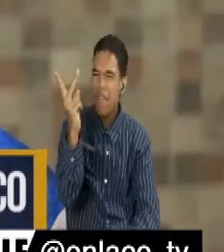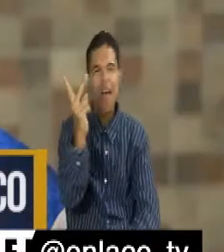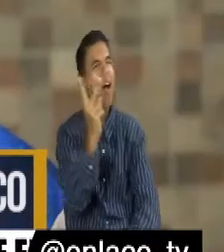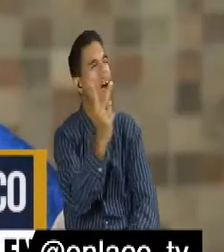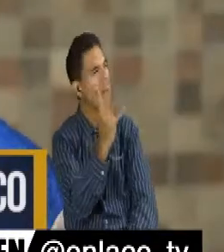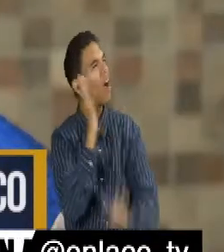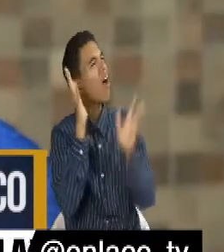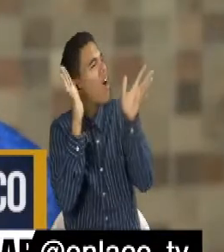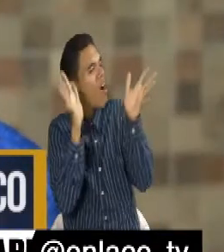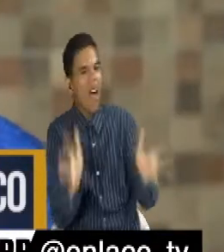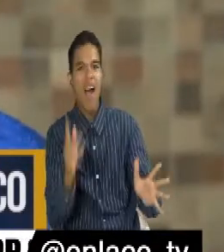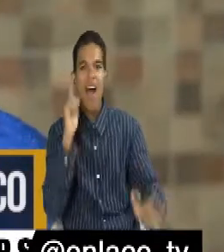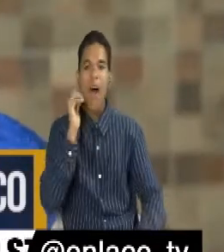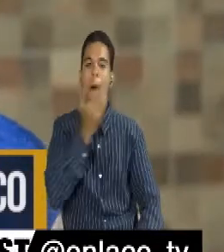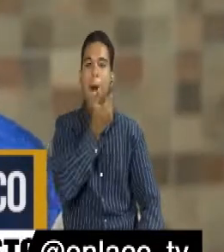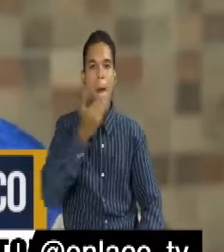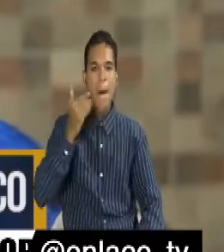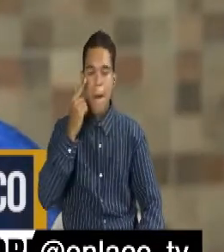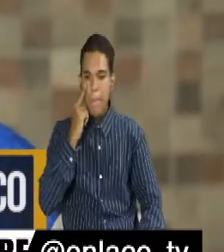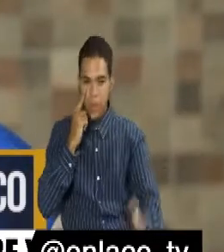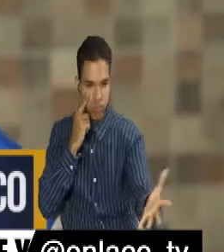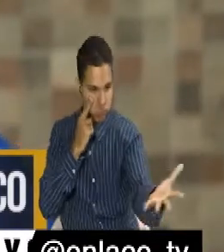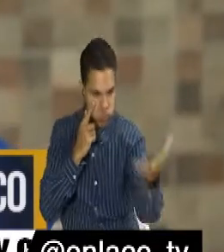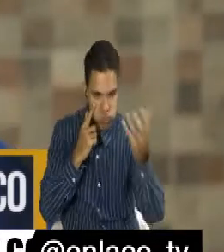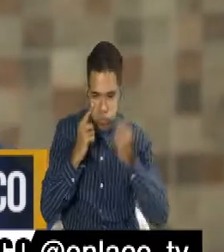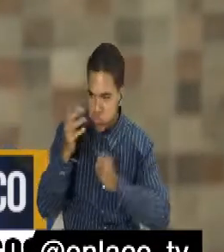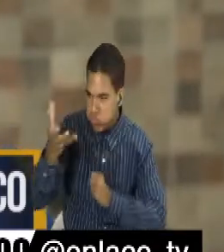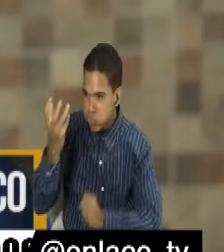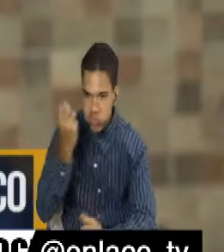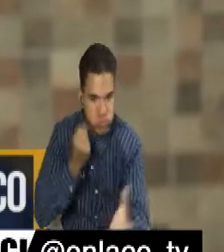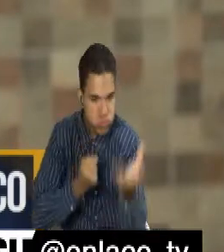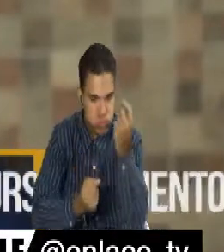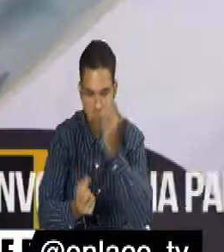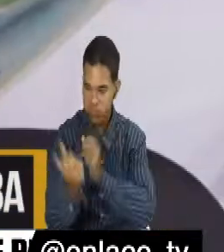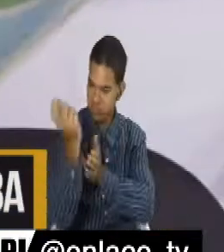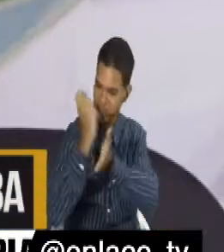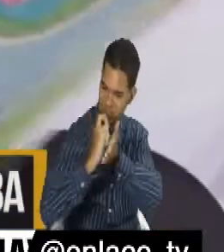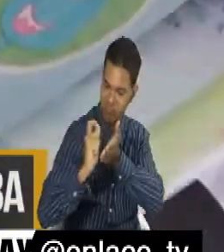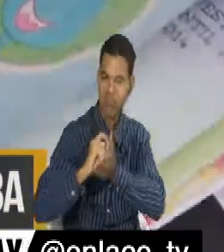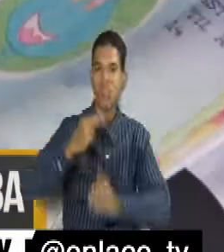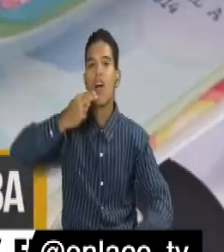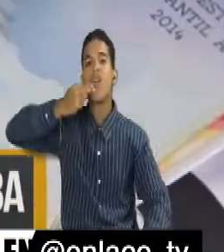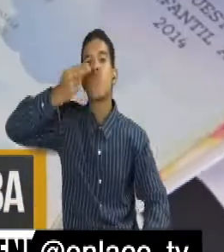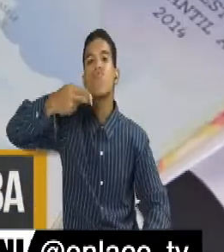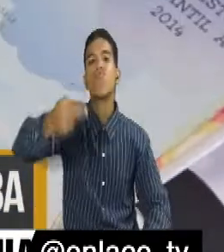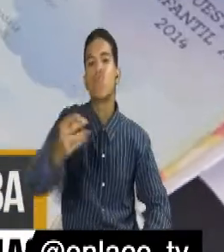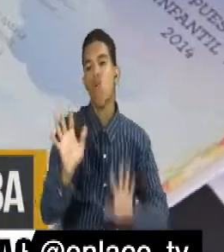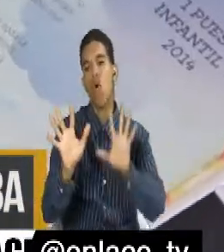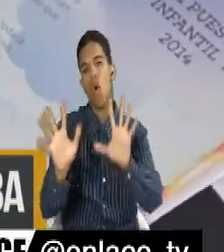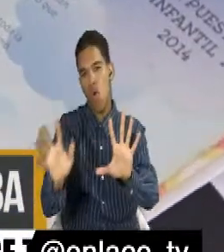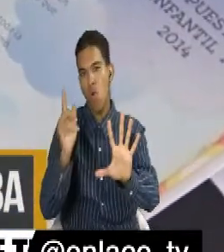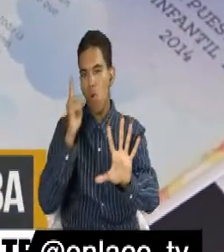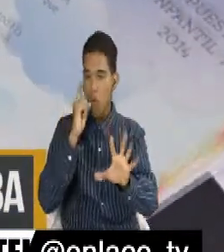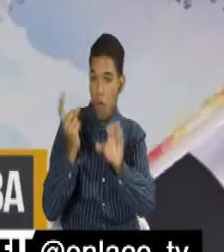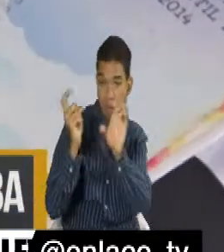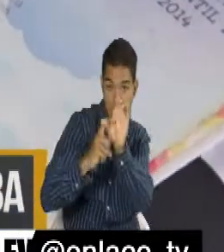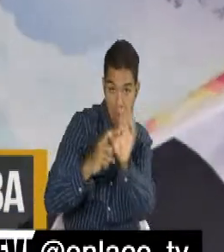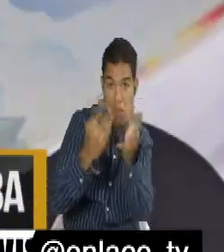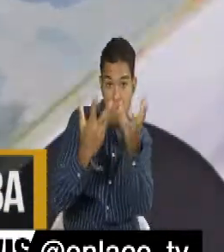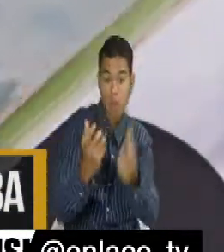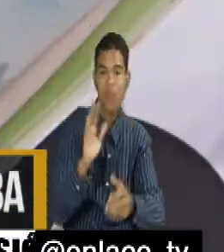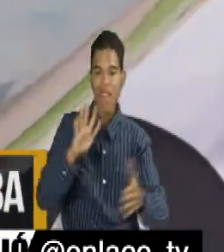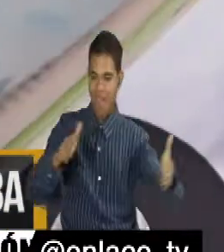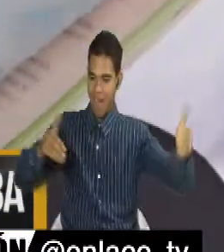como recoger, rescatar parte de esa memoria a través del concurso de cuento. Hasta el 1 de agosto los interesados podrán hacer llegar